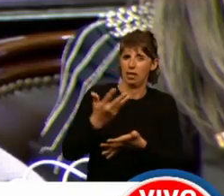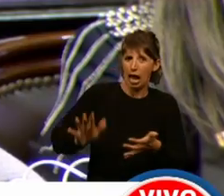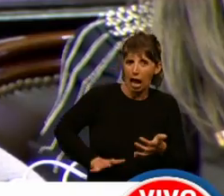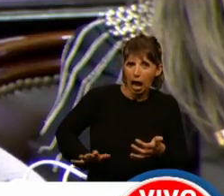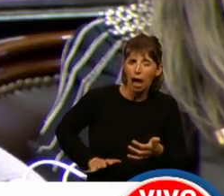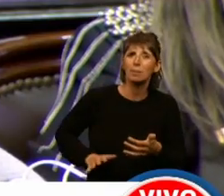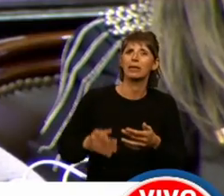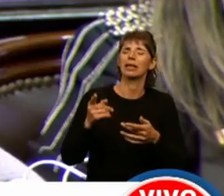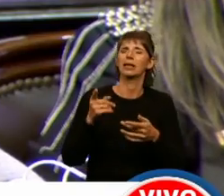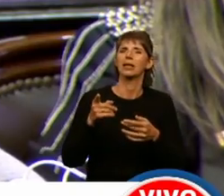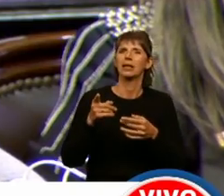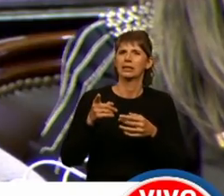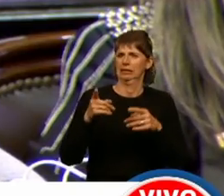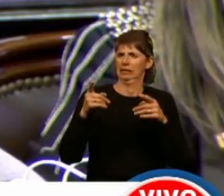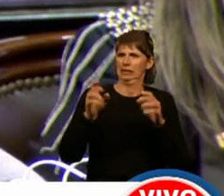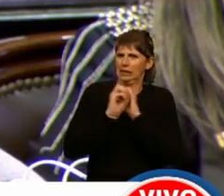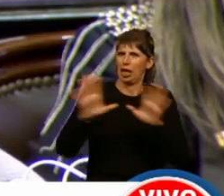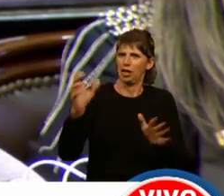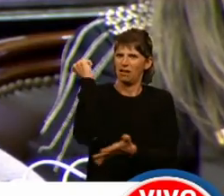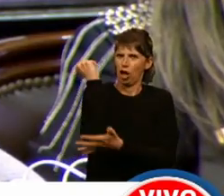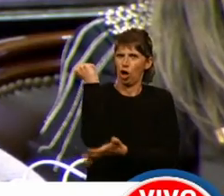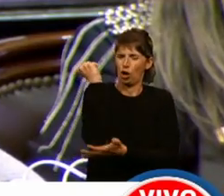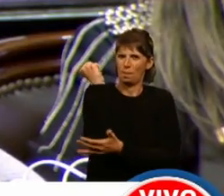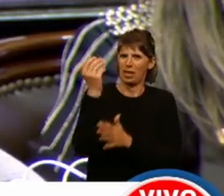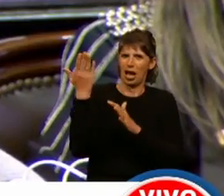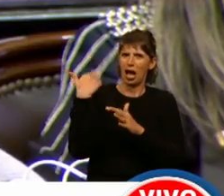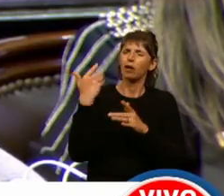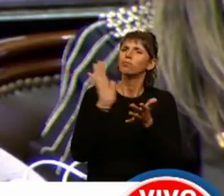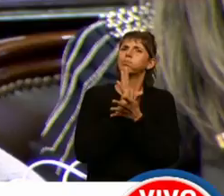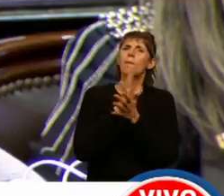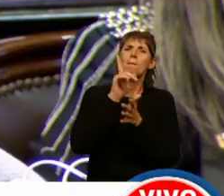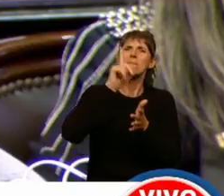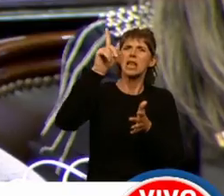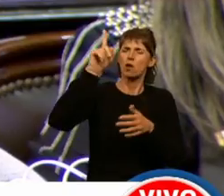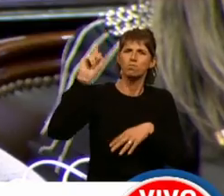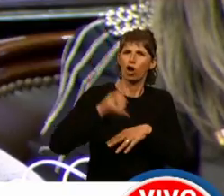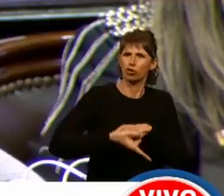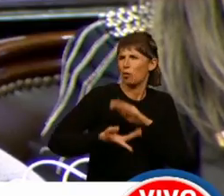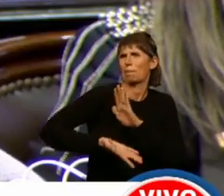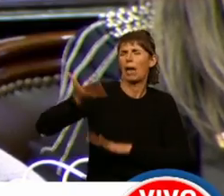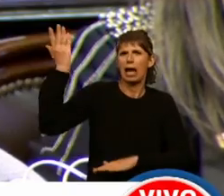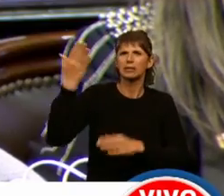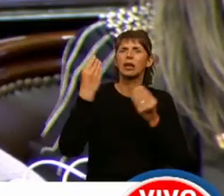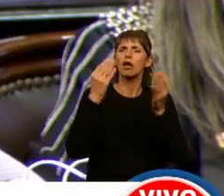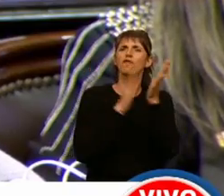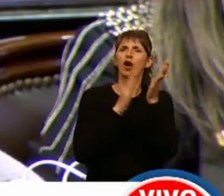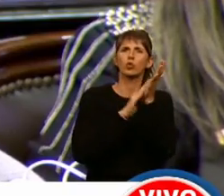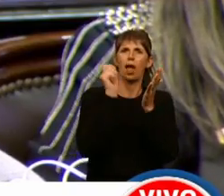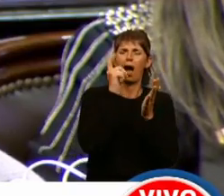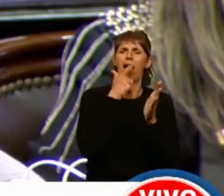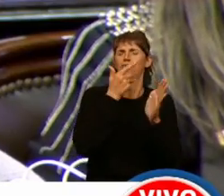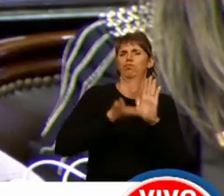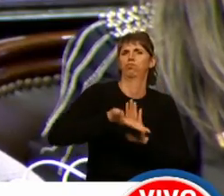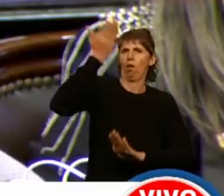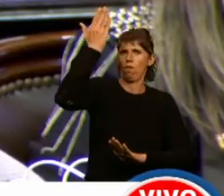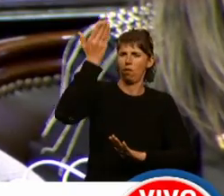crisis escandalosa económica que teníamos más de un mil por ciento de aumento en las facturas de gas que estamos